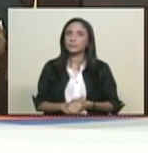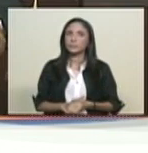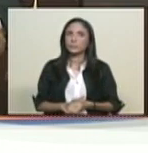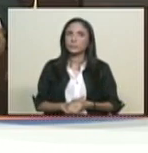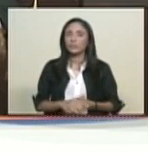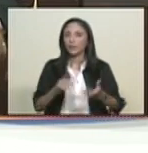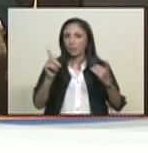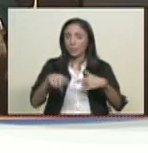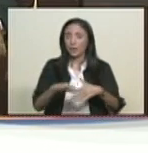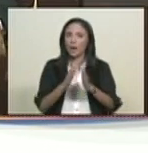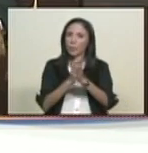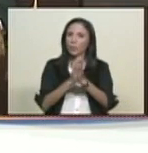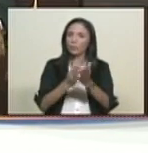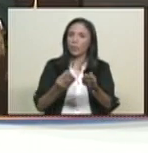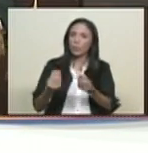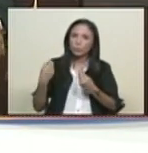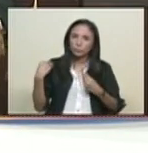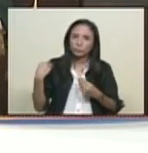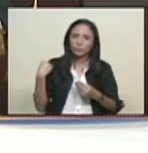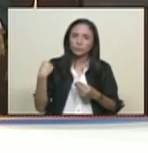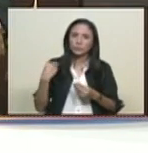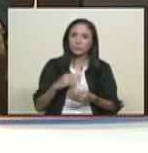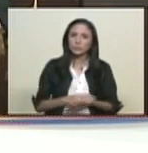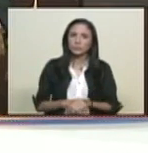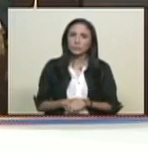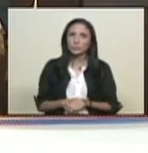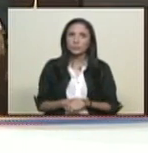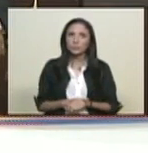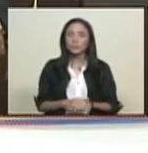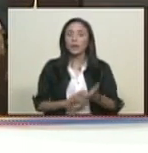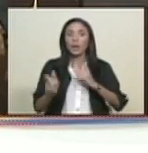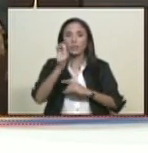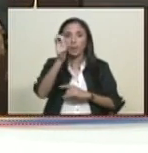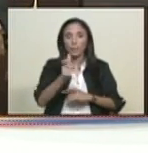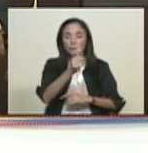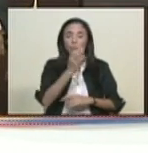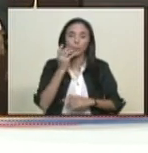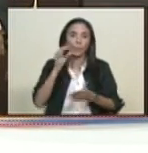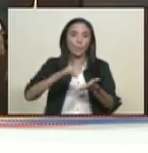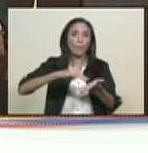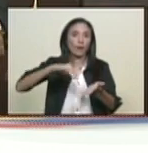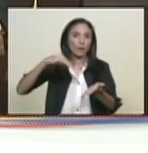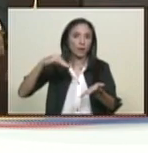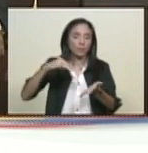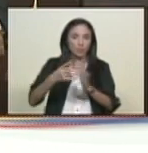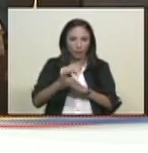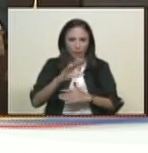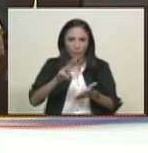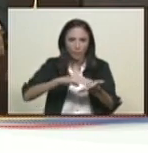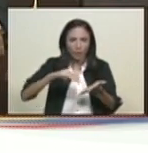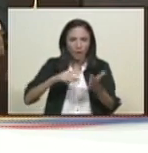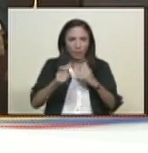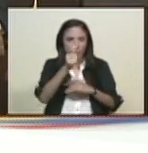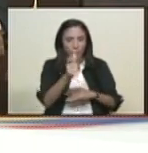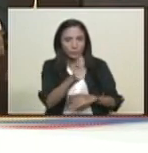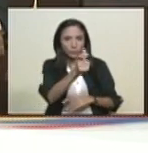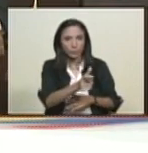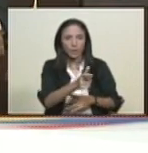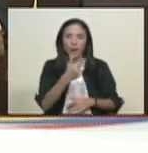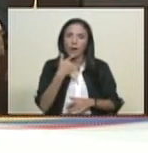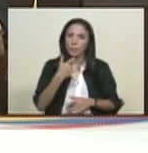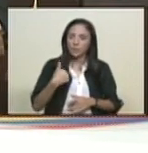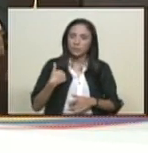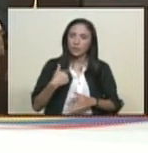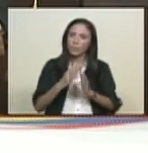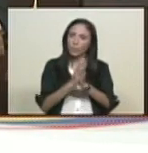solicitud de la comunidad de venezolanos y venezolanas en Miami para que